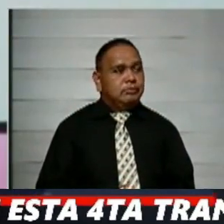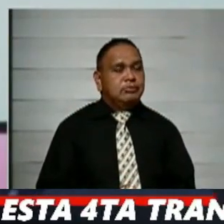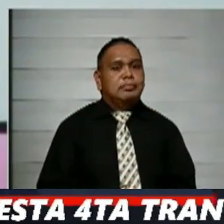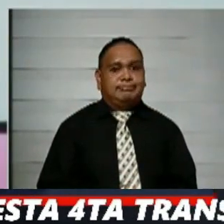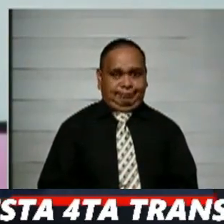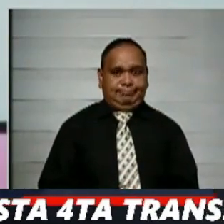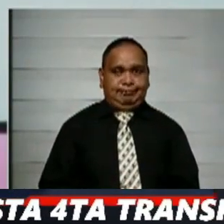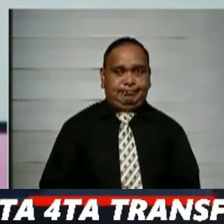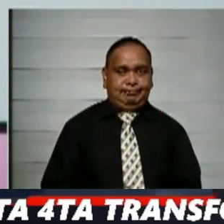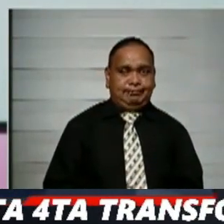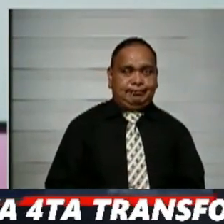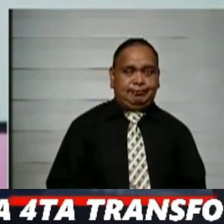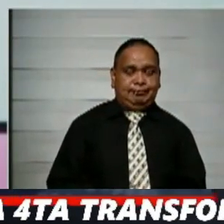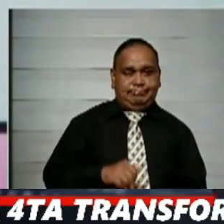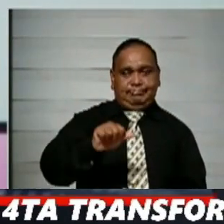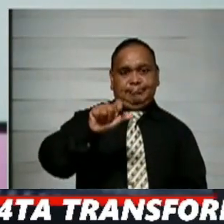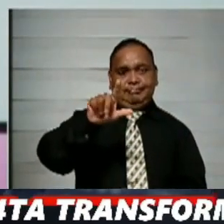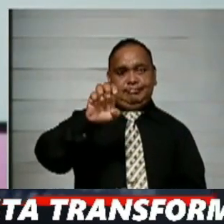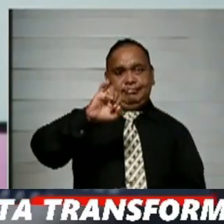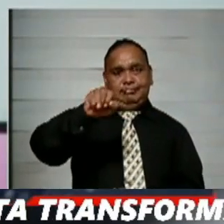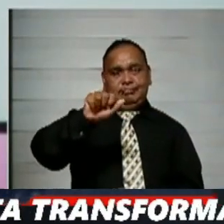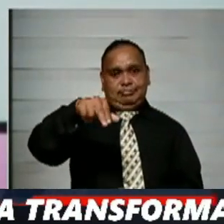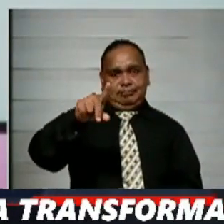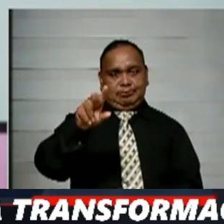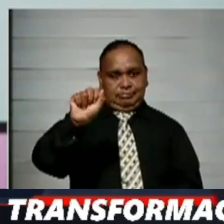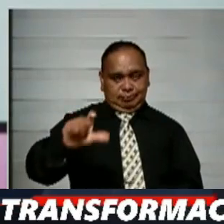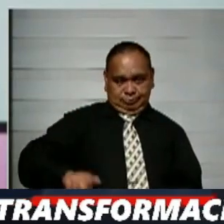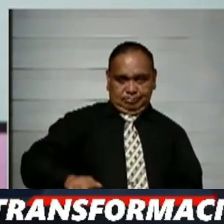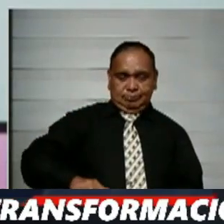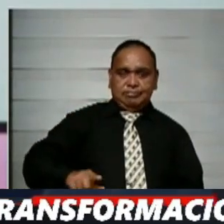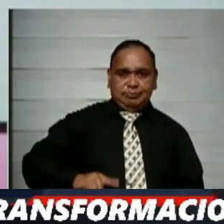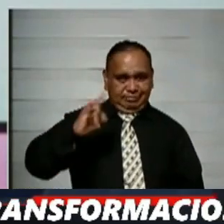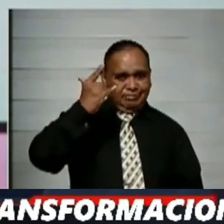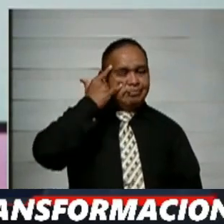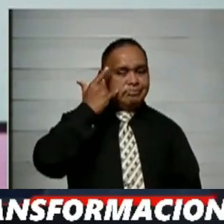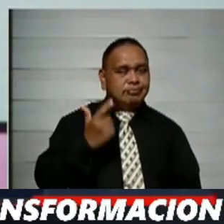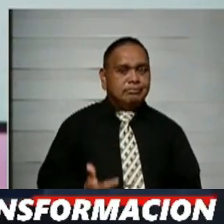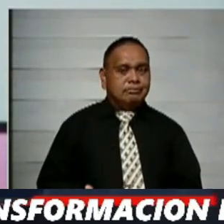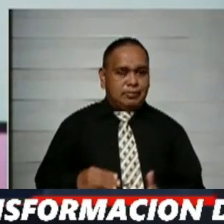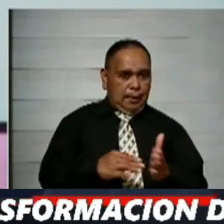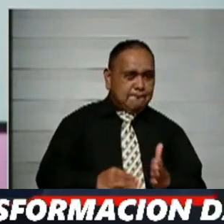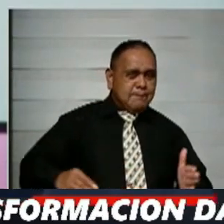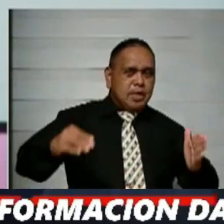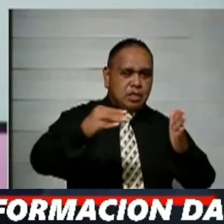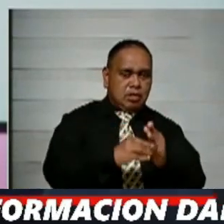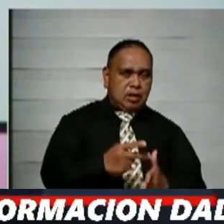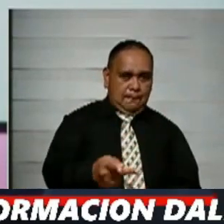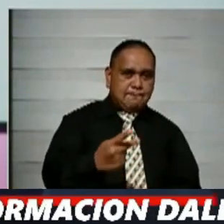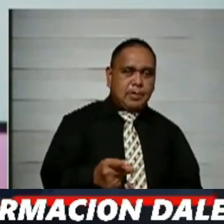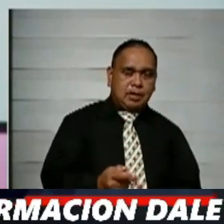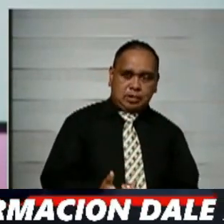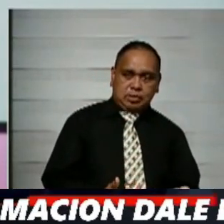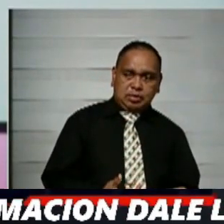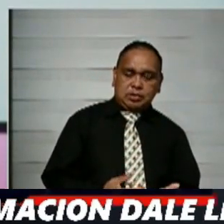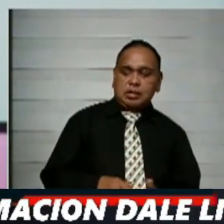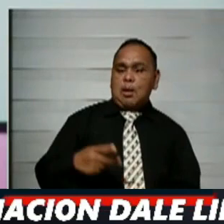Cuando Alejandro Alito Moreno era gobernador de Campeche, entregó millones de pesos a los socios